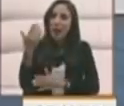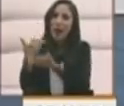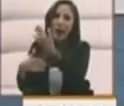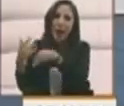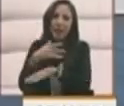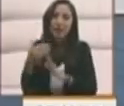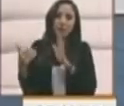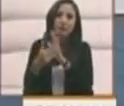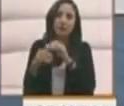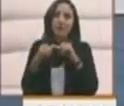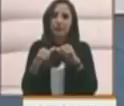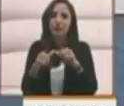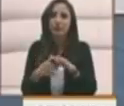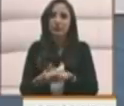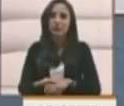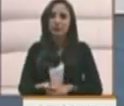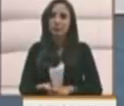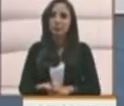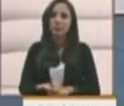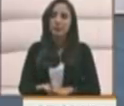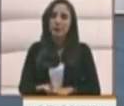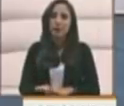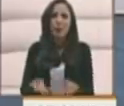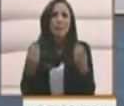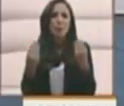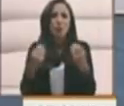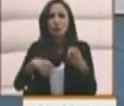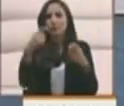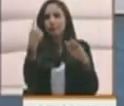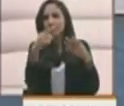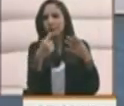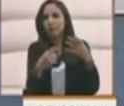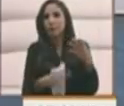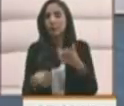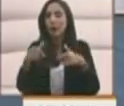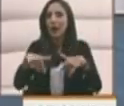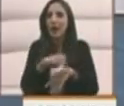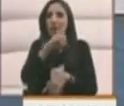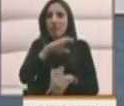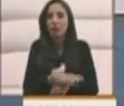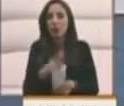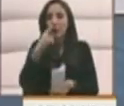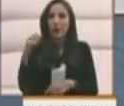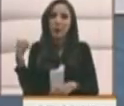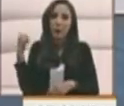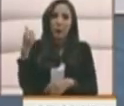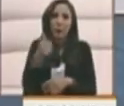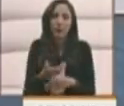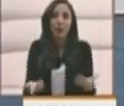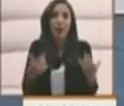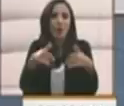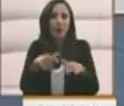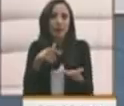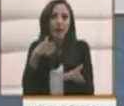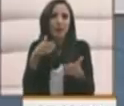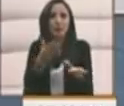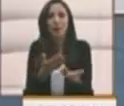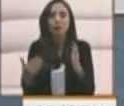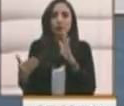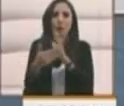realizarse. Sin duda alguna, se trata de uno de los hechos más graves de la